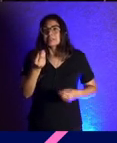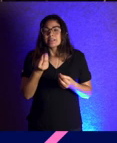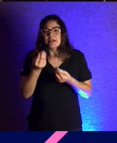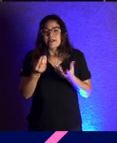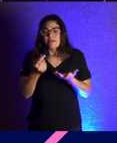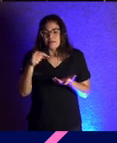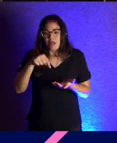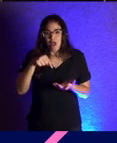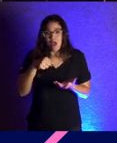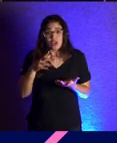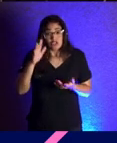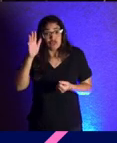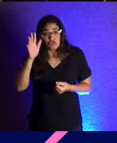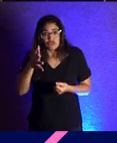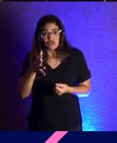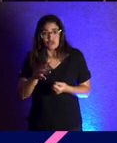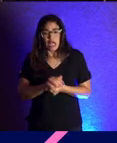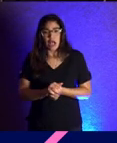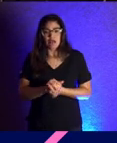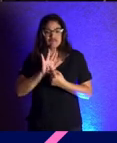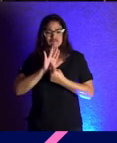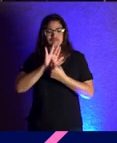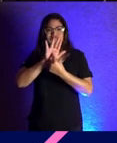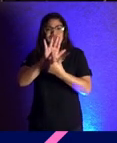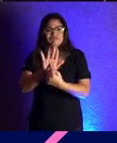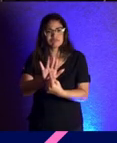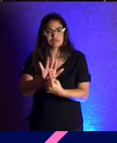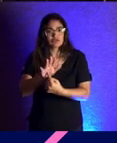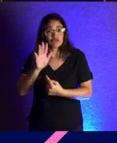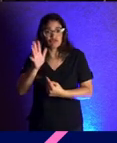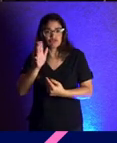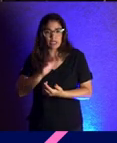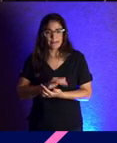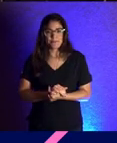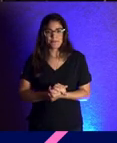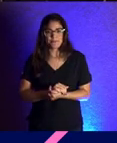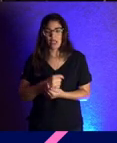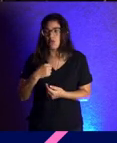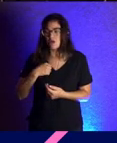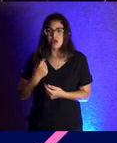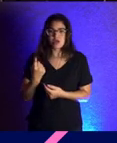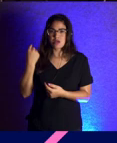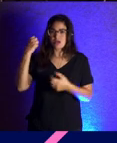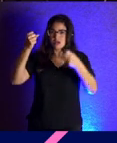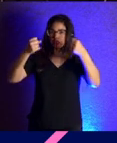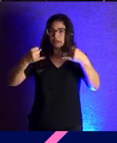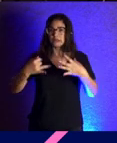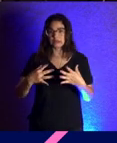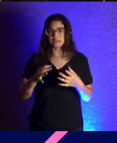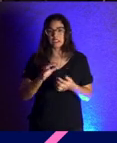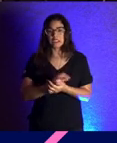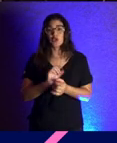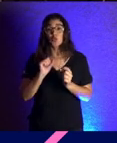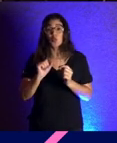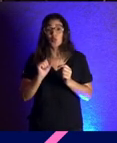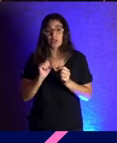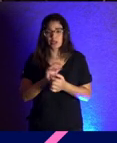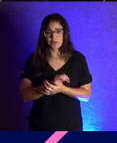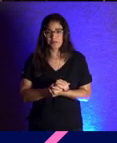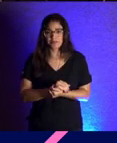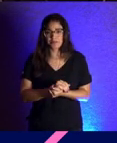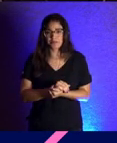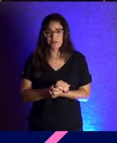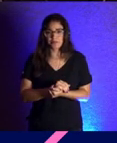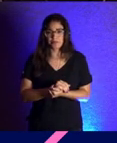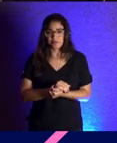que aquí ya habían sido expuestos. Entonces, esto lo que es un poco como saber la pedazo de paciente